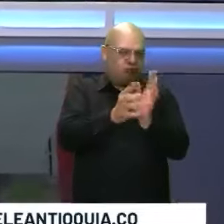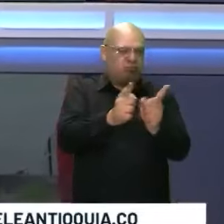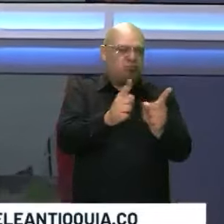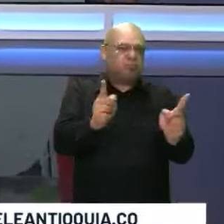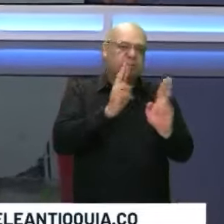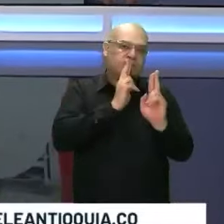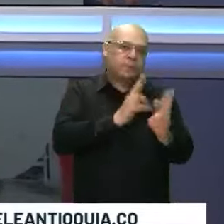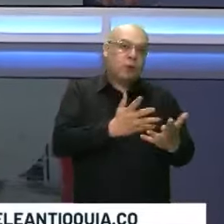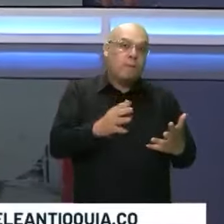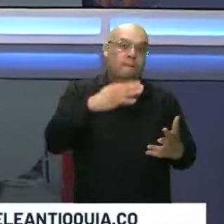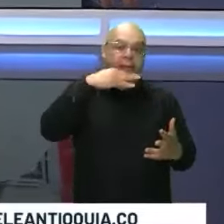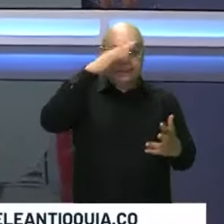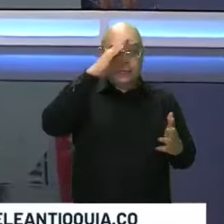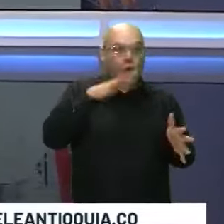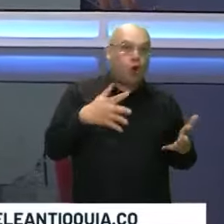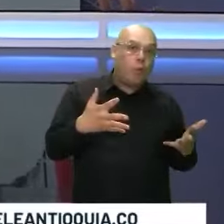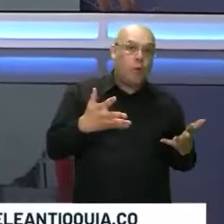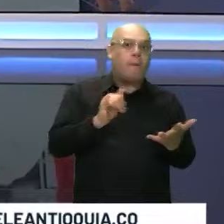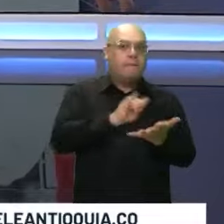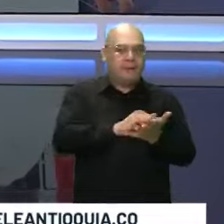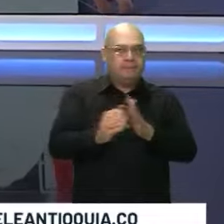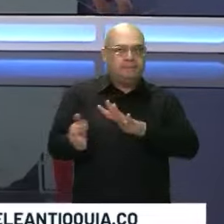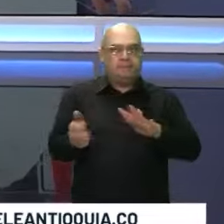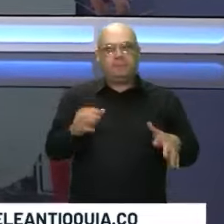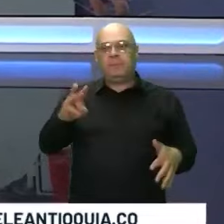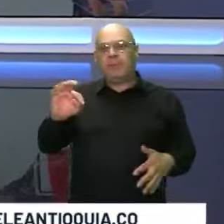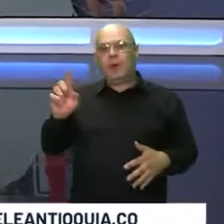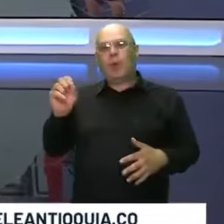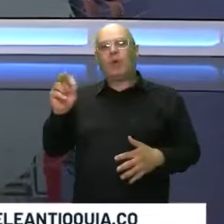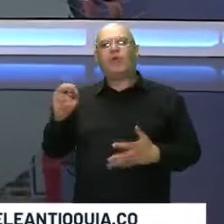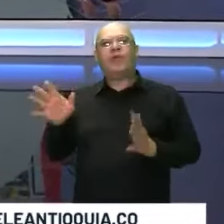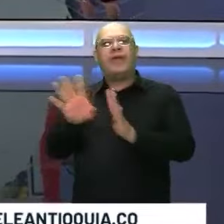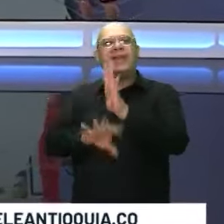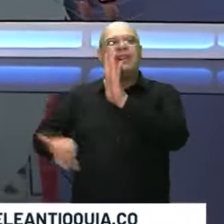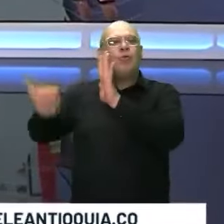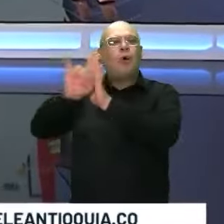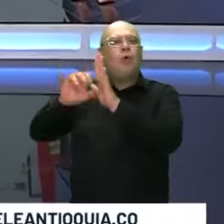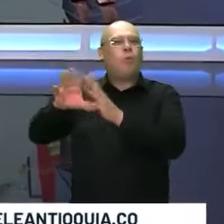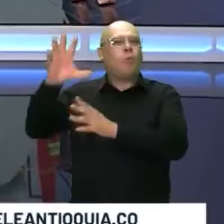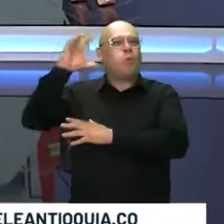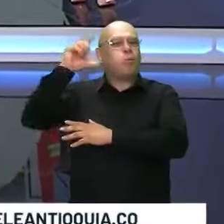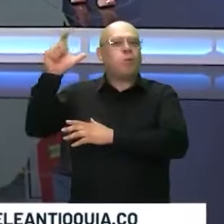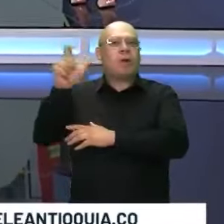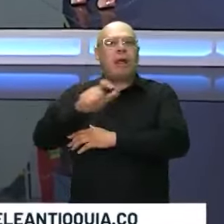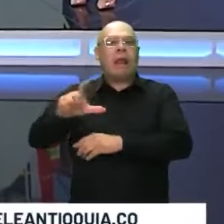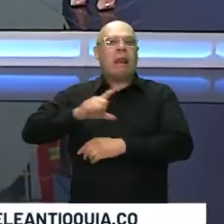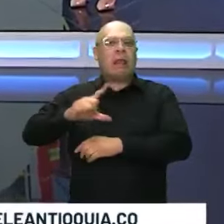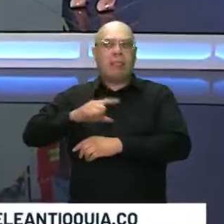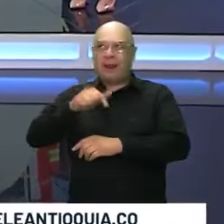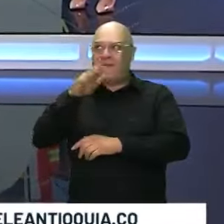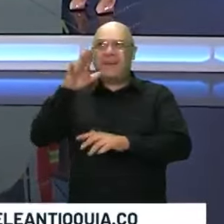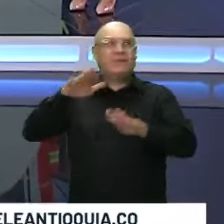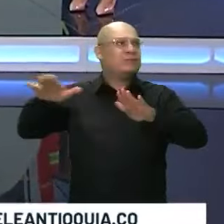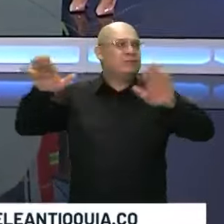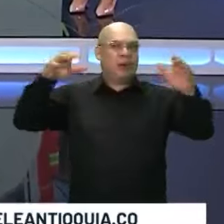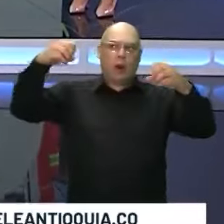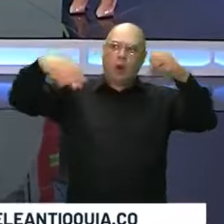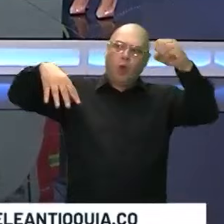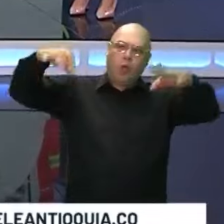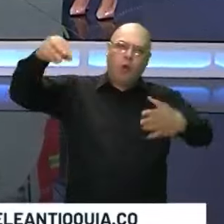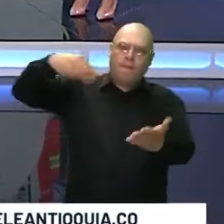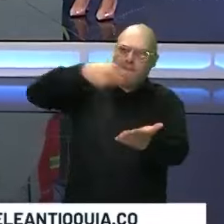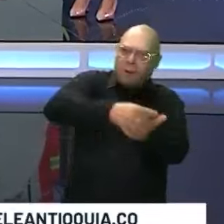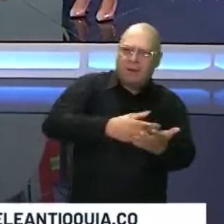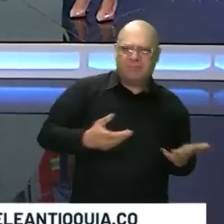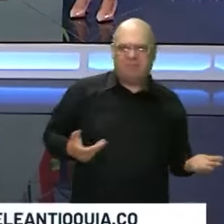¿cómo vamos? También Wilson Cartagena en Ituango nos habla sobre el malestar de varios líderes veredales con el alumbrado público. ¿De qué se trata?